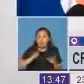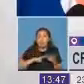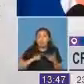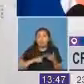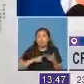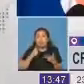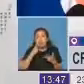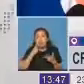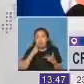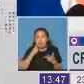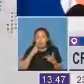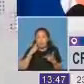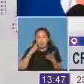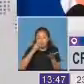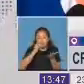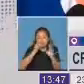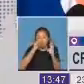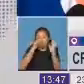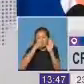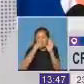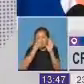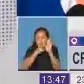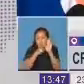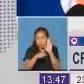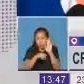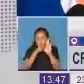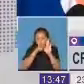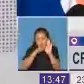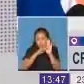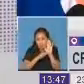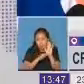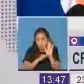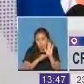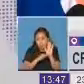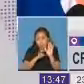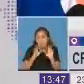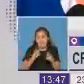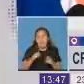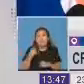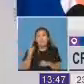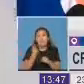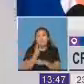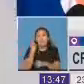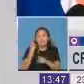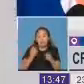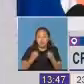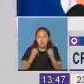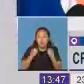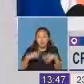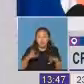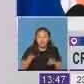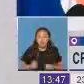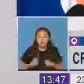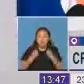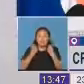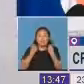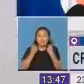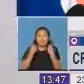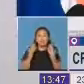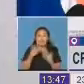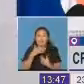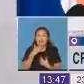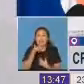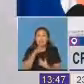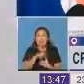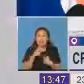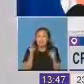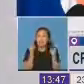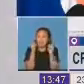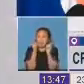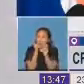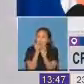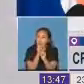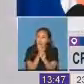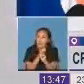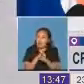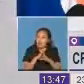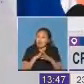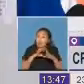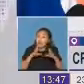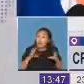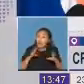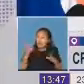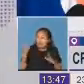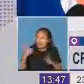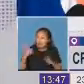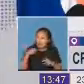municipales. Se comenzó primero con fortalecer y entender de que este es un problema serio el que atraviesa